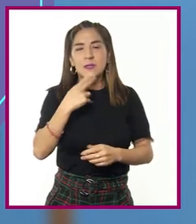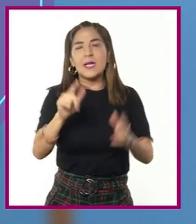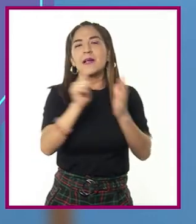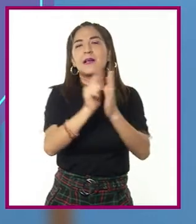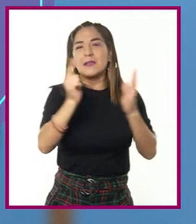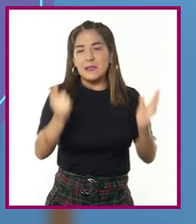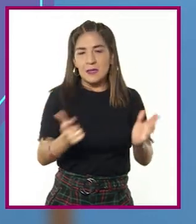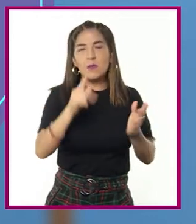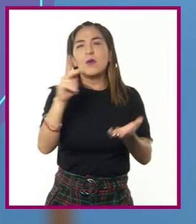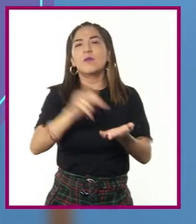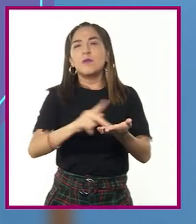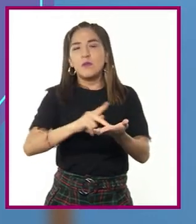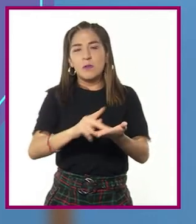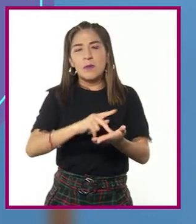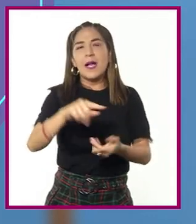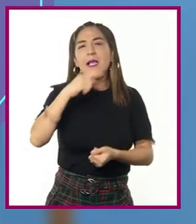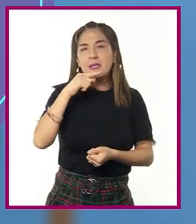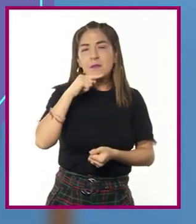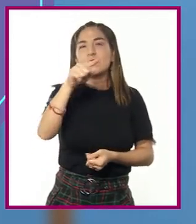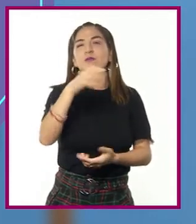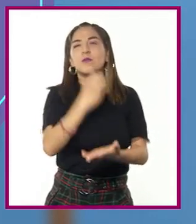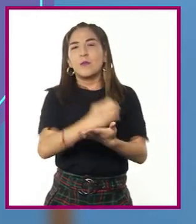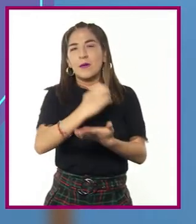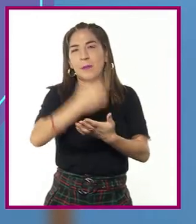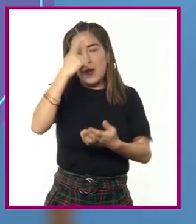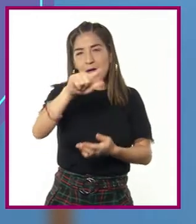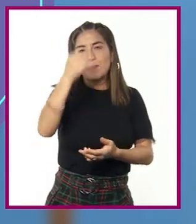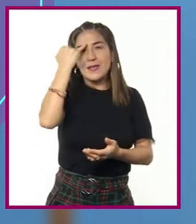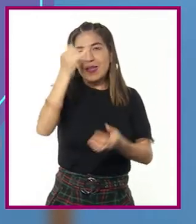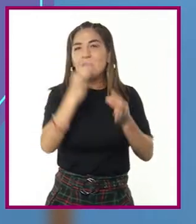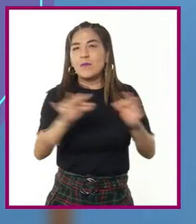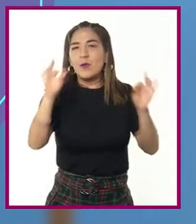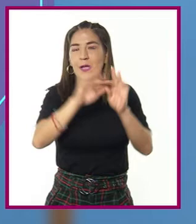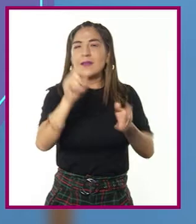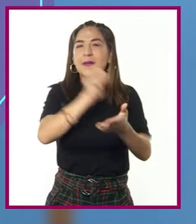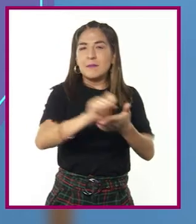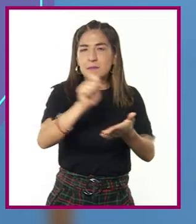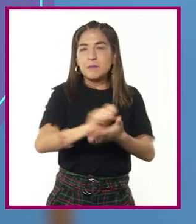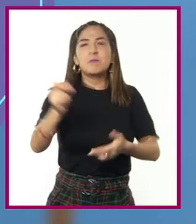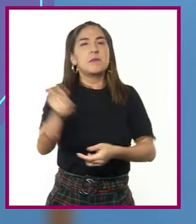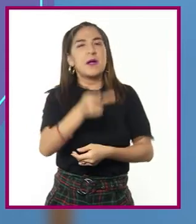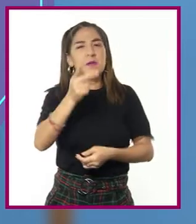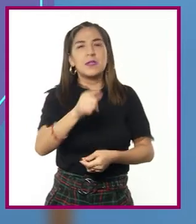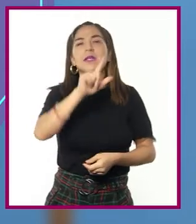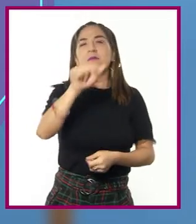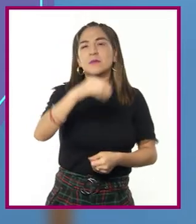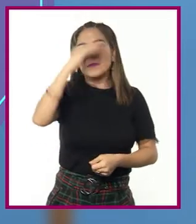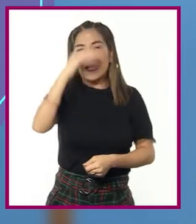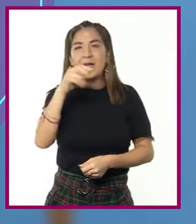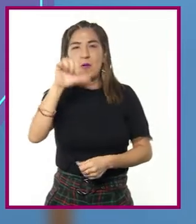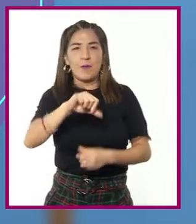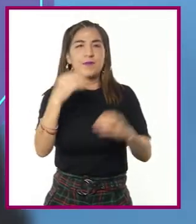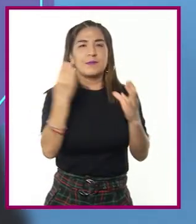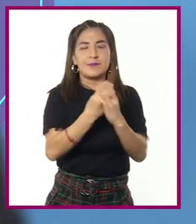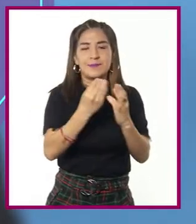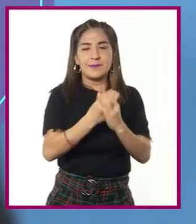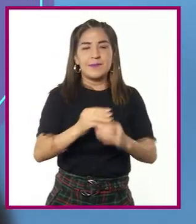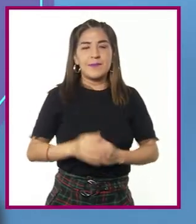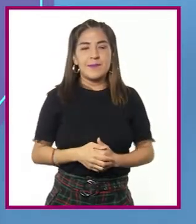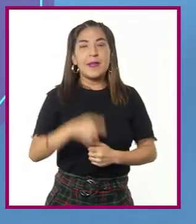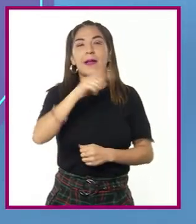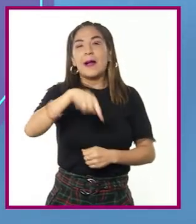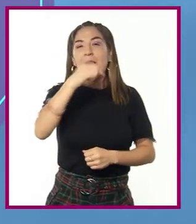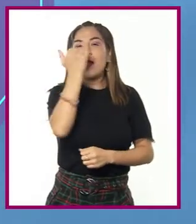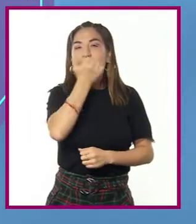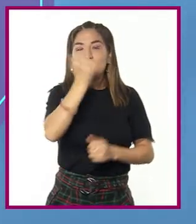un bolígrafo o lápiz y su cuaderno para que anoten las ideas principales, las preguntas y reflexiones que surjan en esta sesión. A las